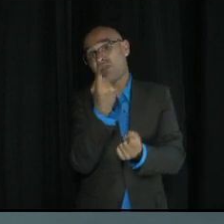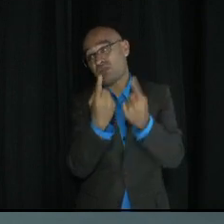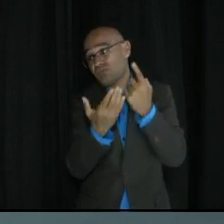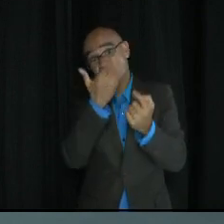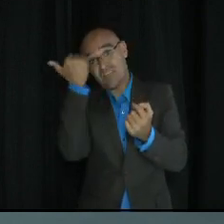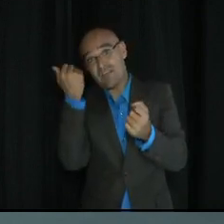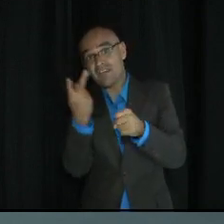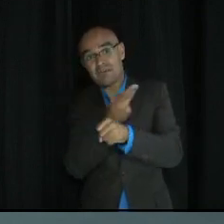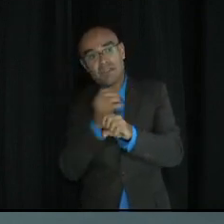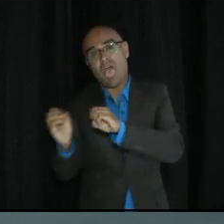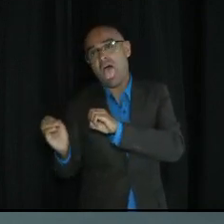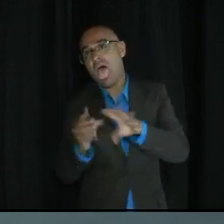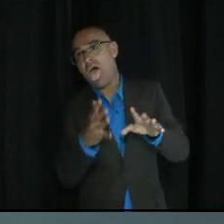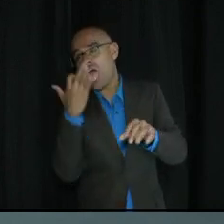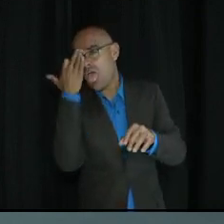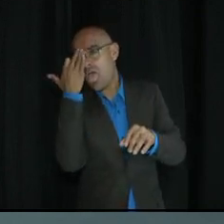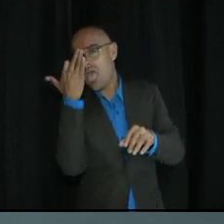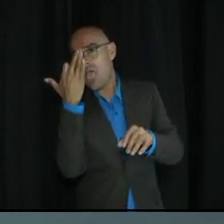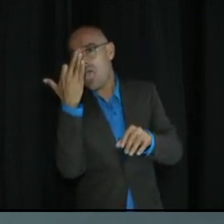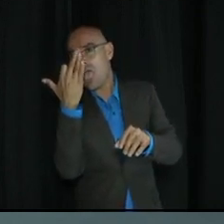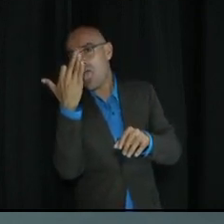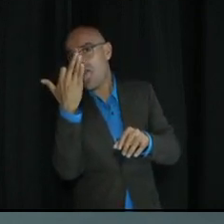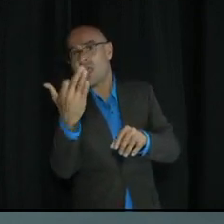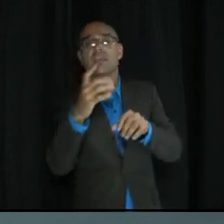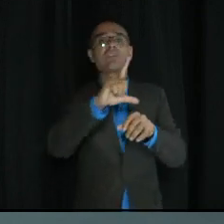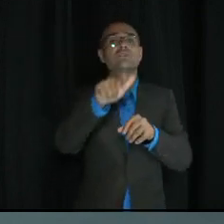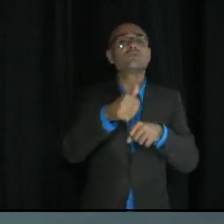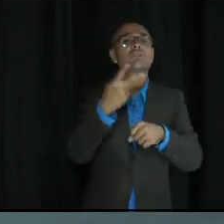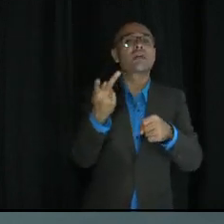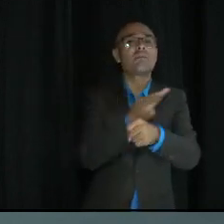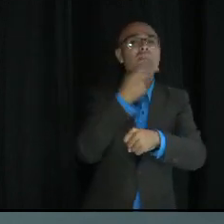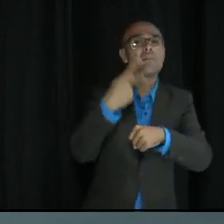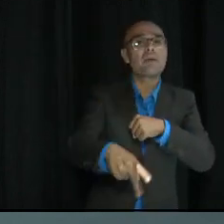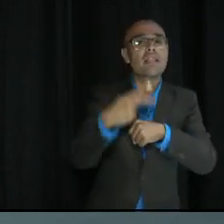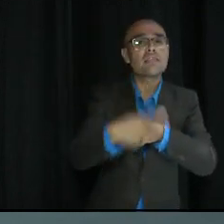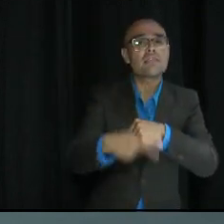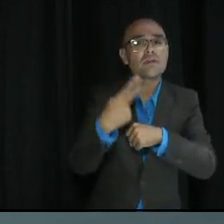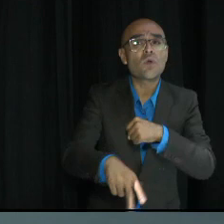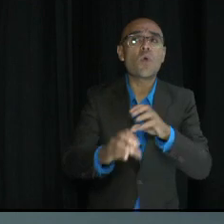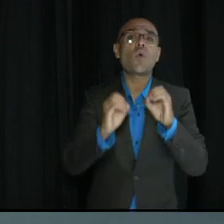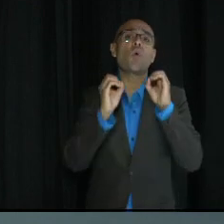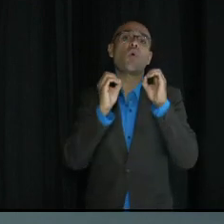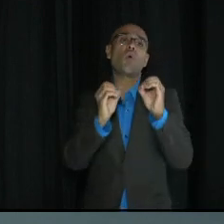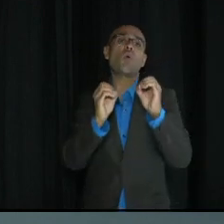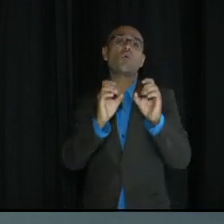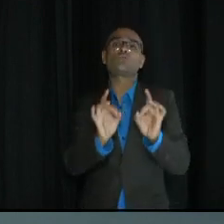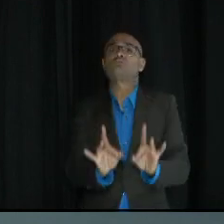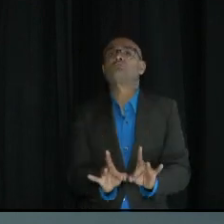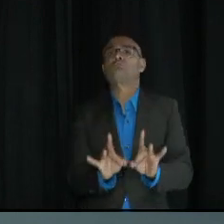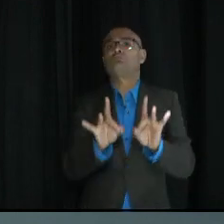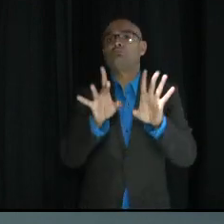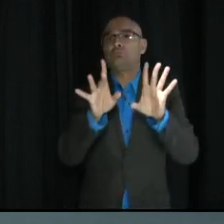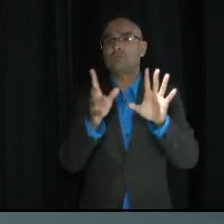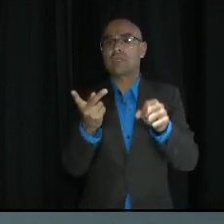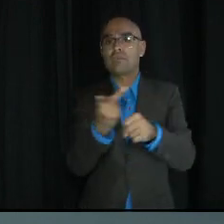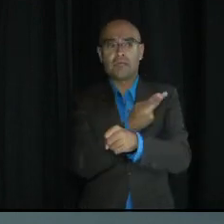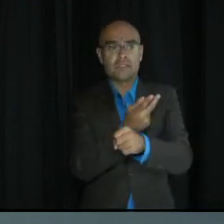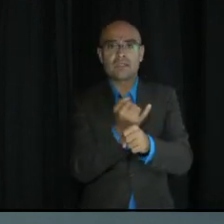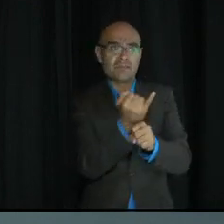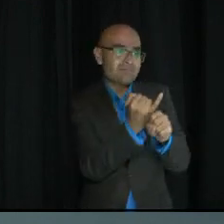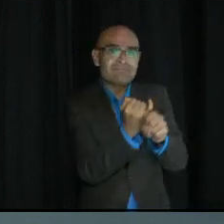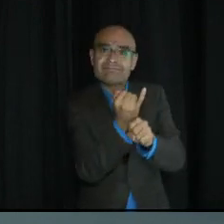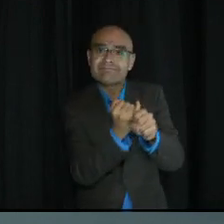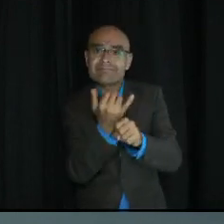pues también se tiene el peligro, se puede decir, el riesgo de que estos indicios o evidencias